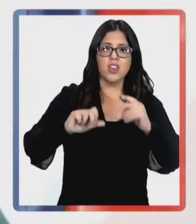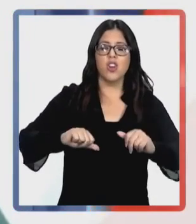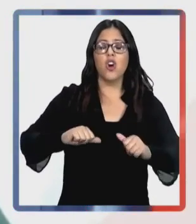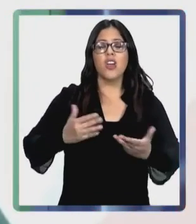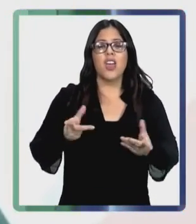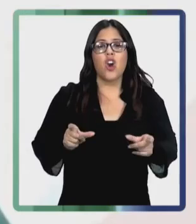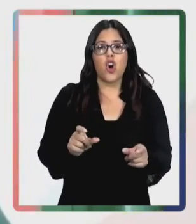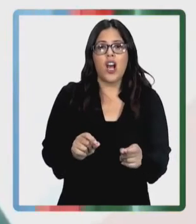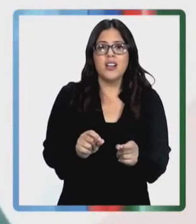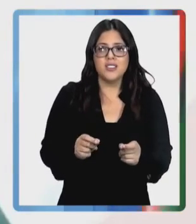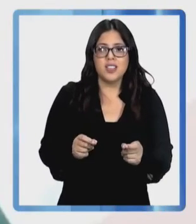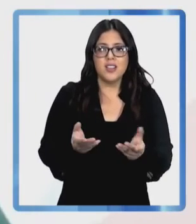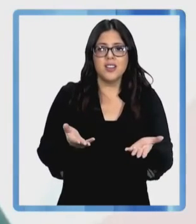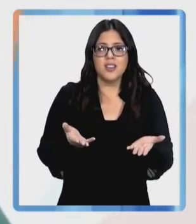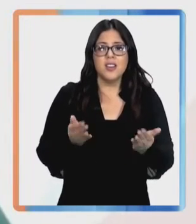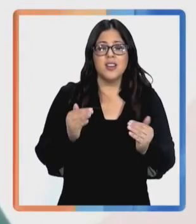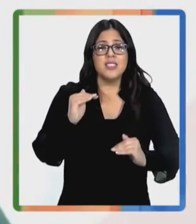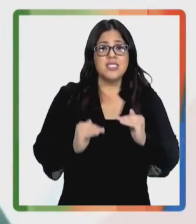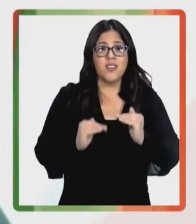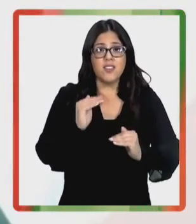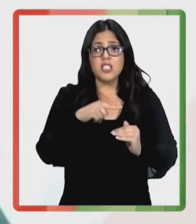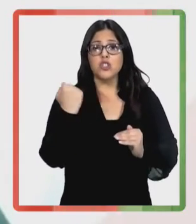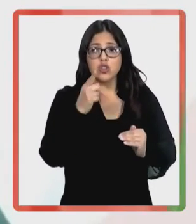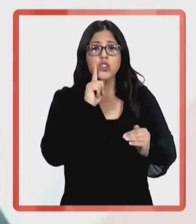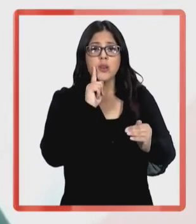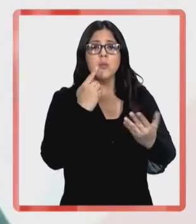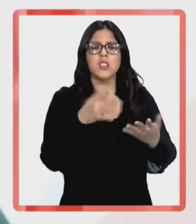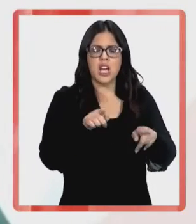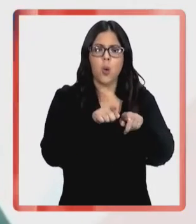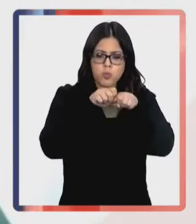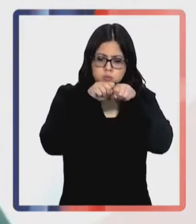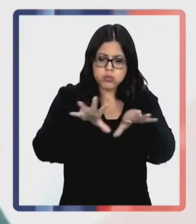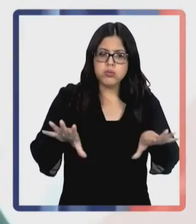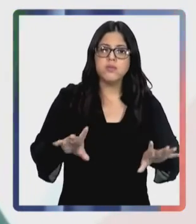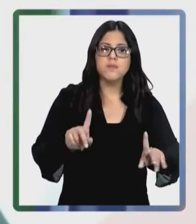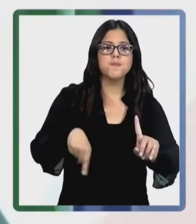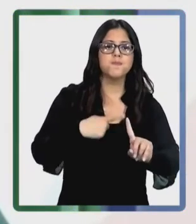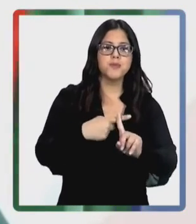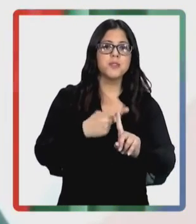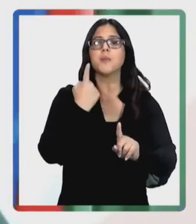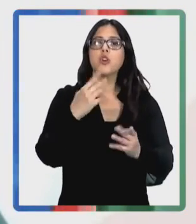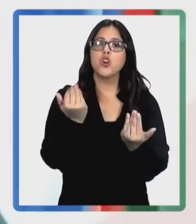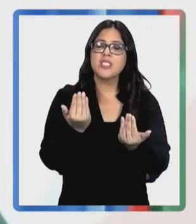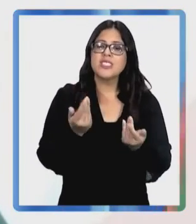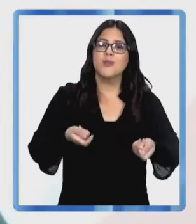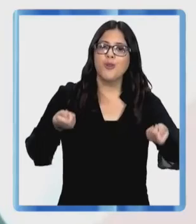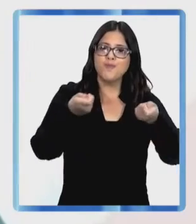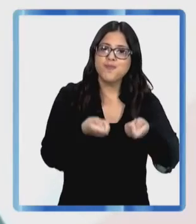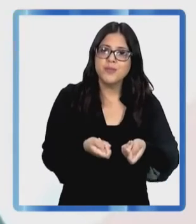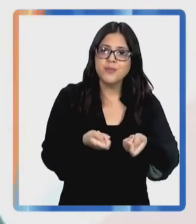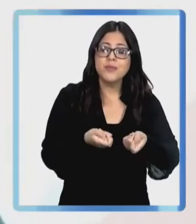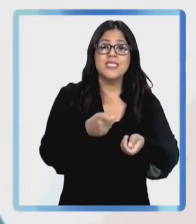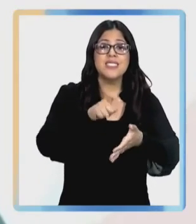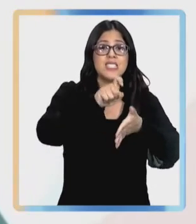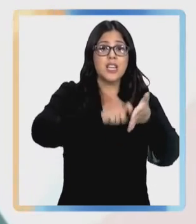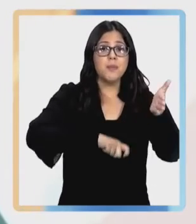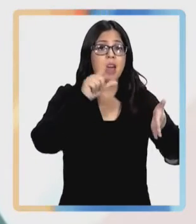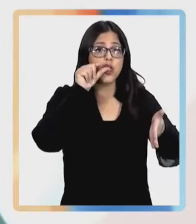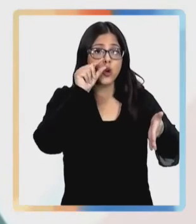nuestros servicios. Entonces, tenemos una gran cobertura, muy buena, pero para eso necesitamos financiarlos. Y durante